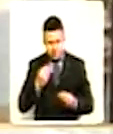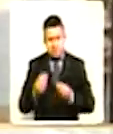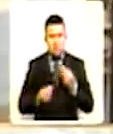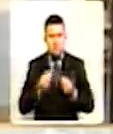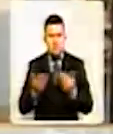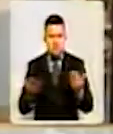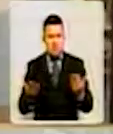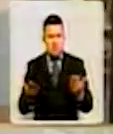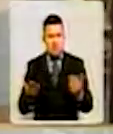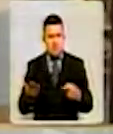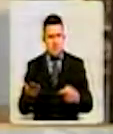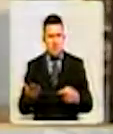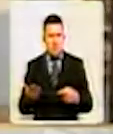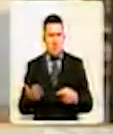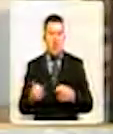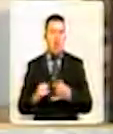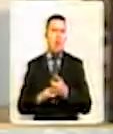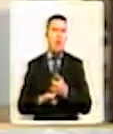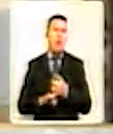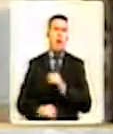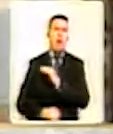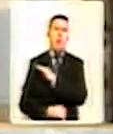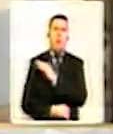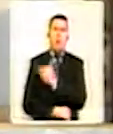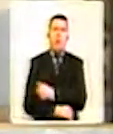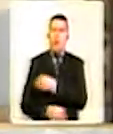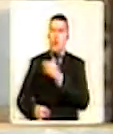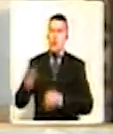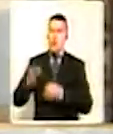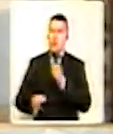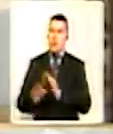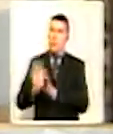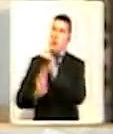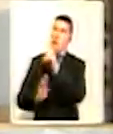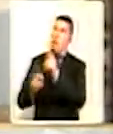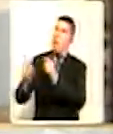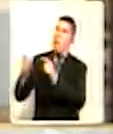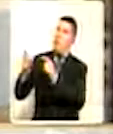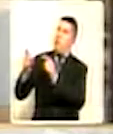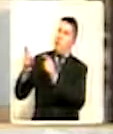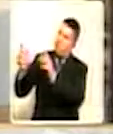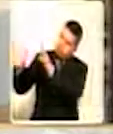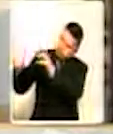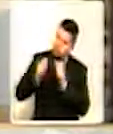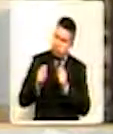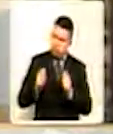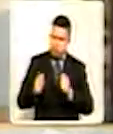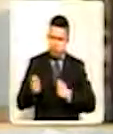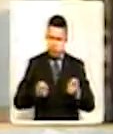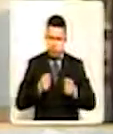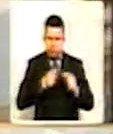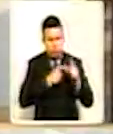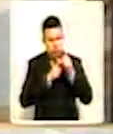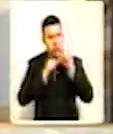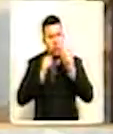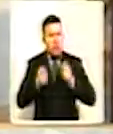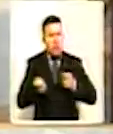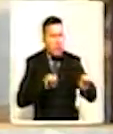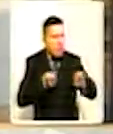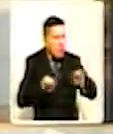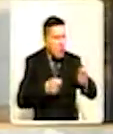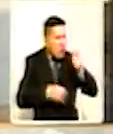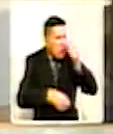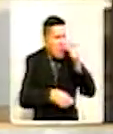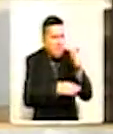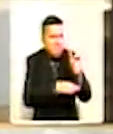vamos a quitarle esa dependencia del Poder Ejecutivo para entregarle la autonomía que es necesaria para